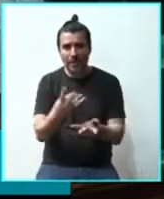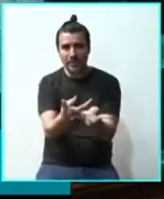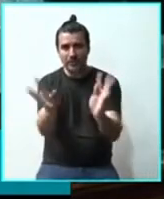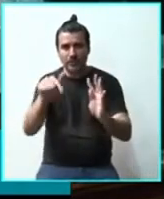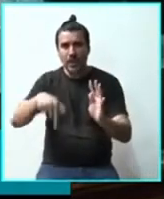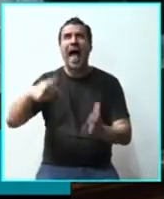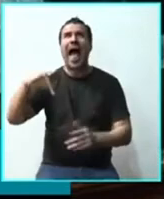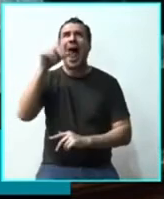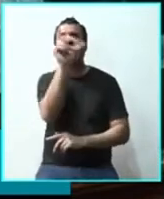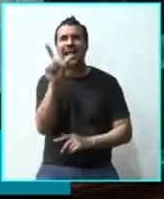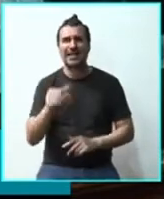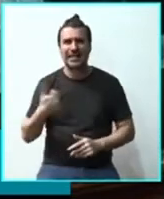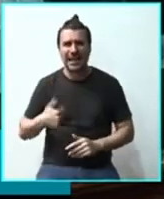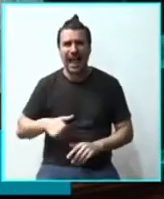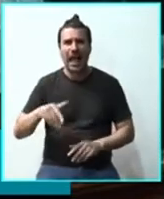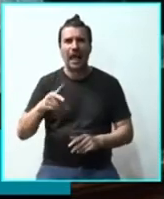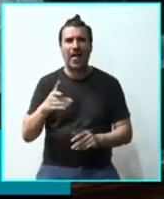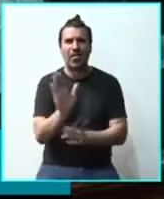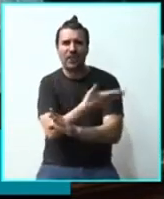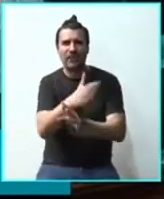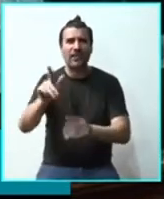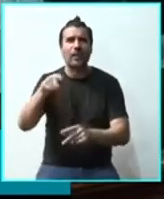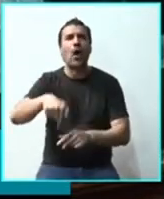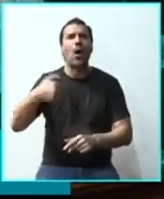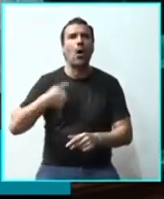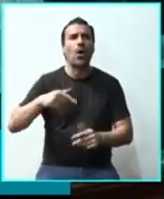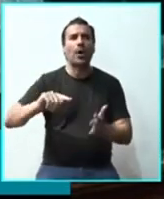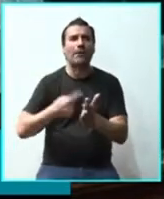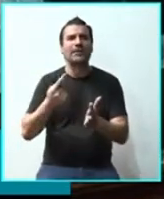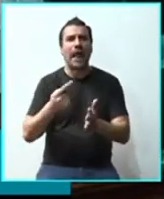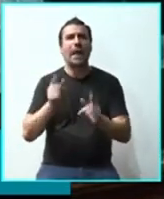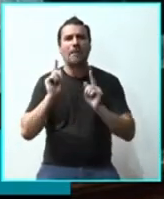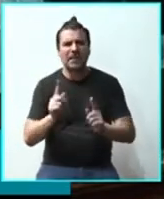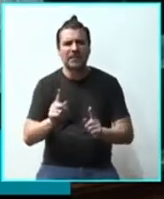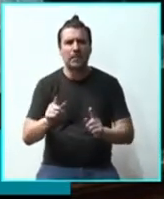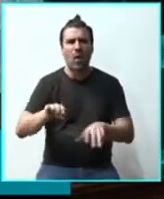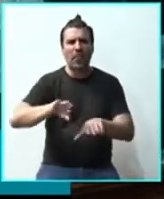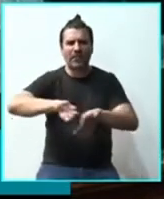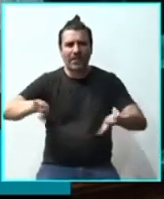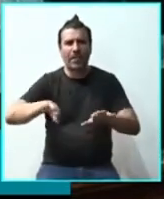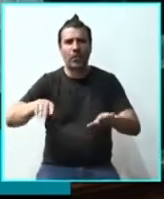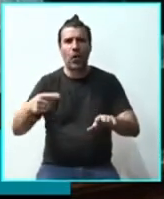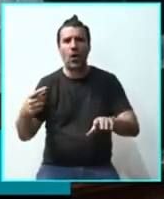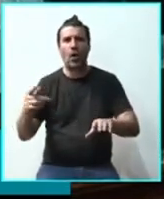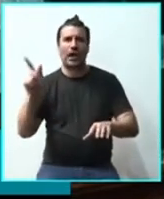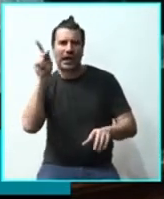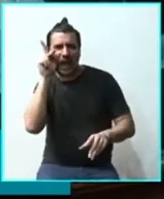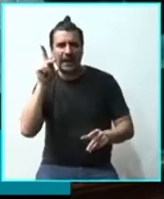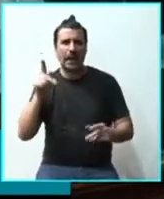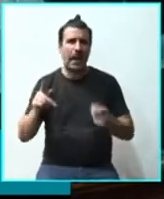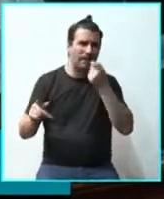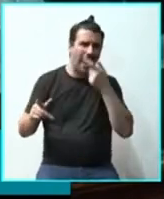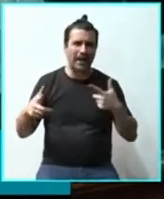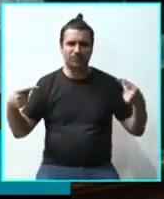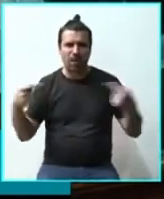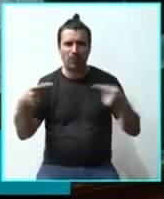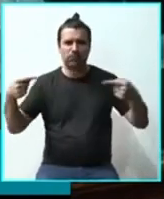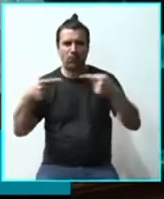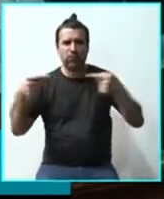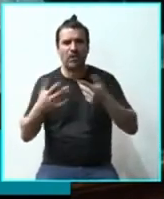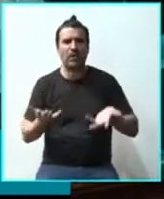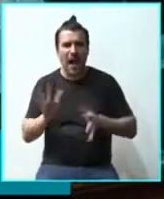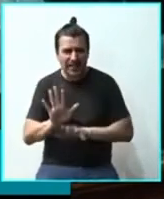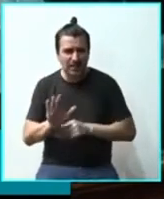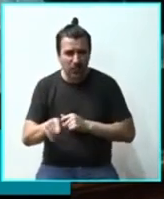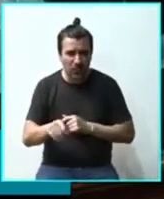país agrietado y en una ciudad que poco a poco va cayendo en la misma grieta en la que algunos nos esforzamos para poder saltar